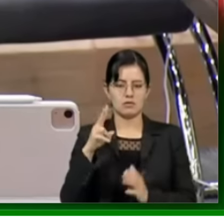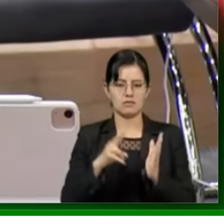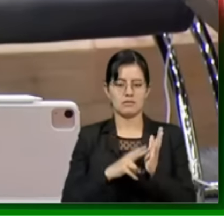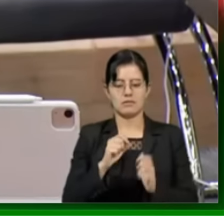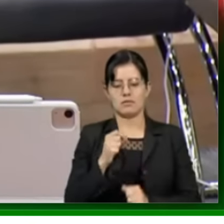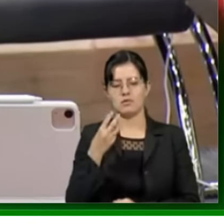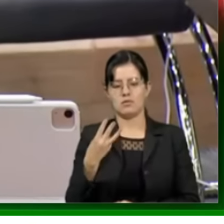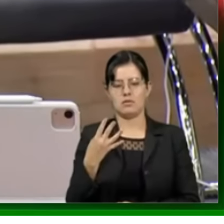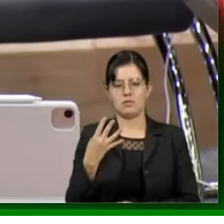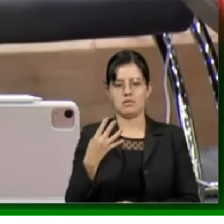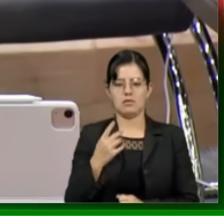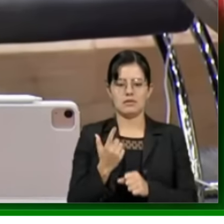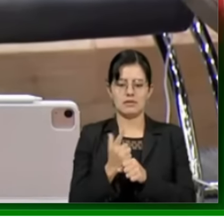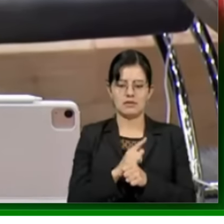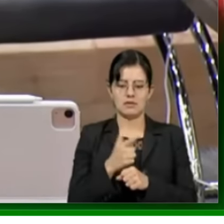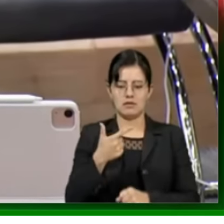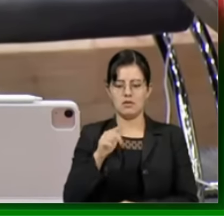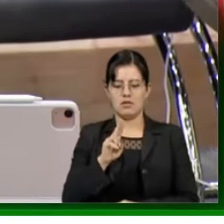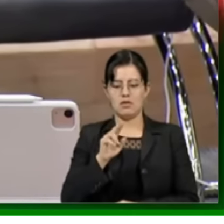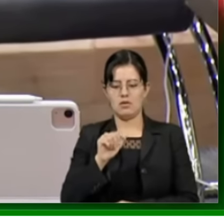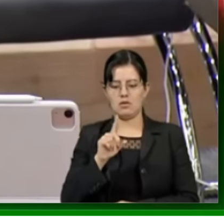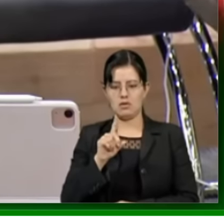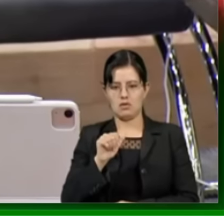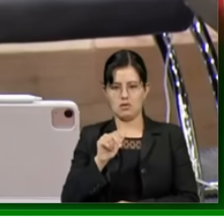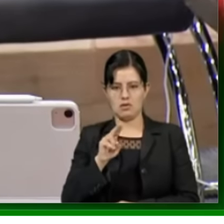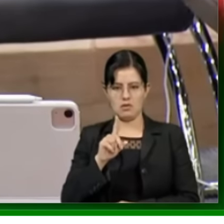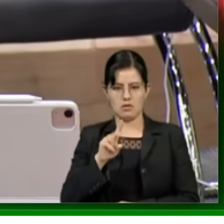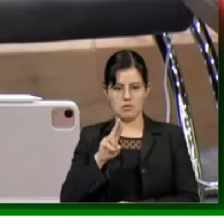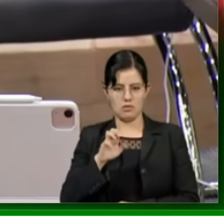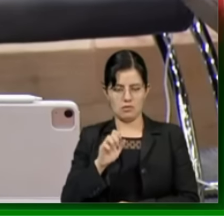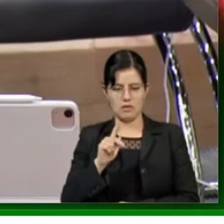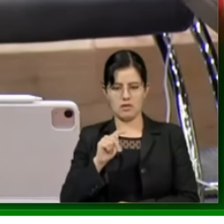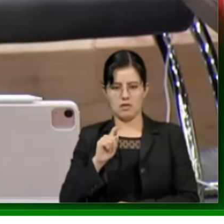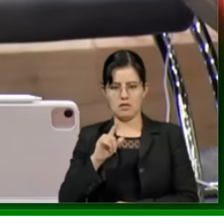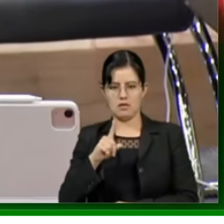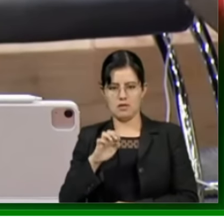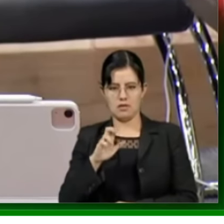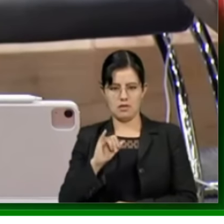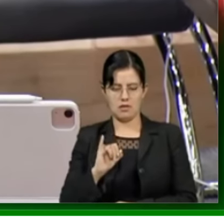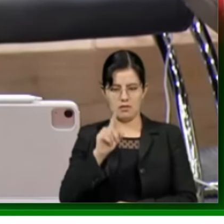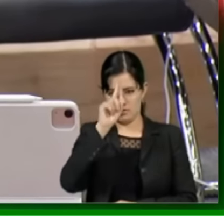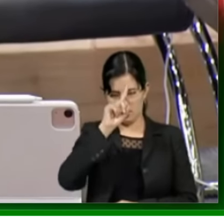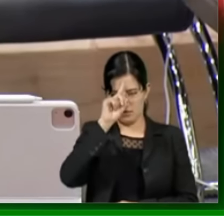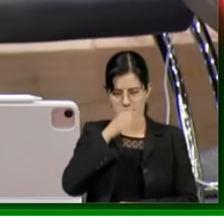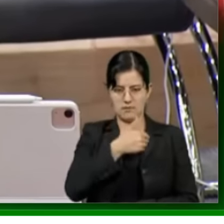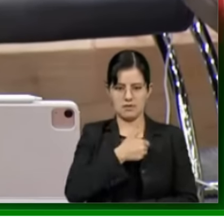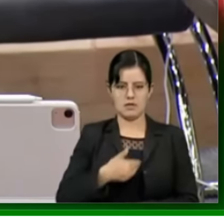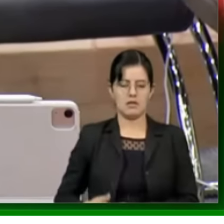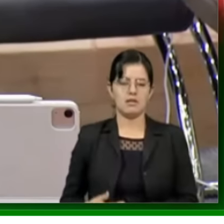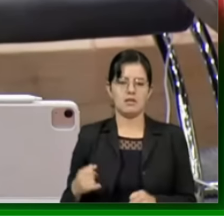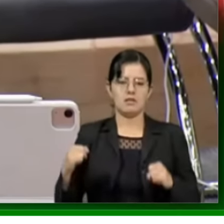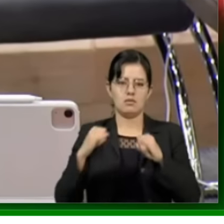2024 licenciada Guadalupe Tala consejera presidenta deluto nacional electoral